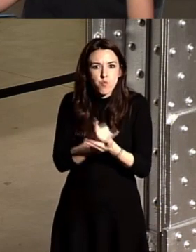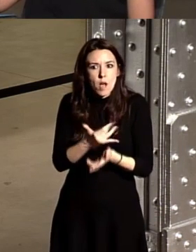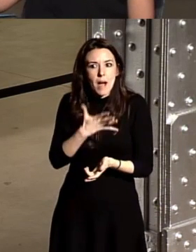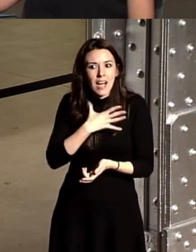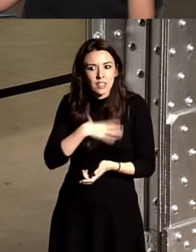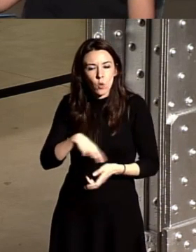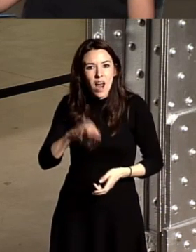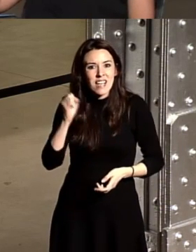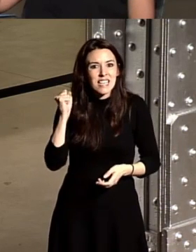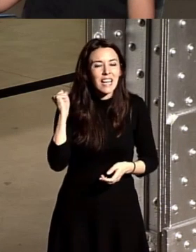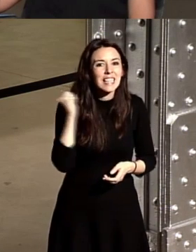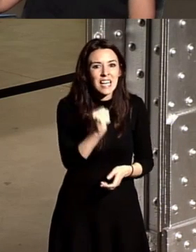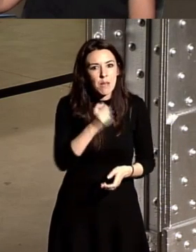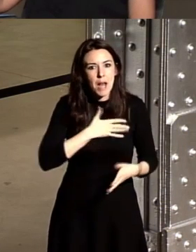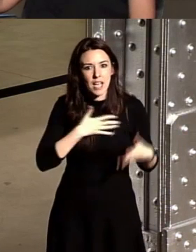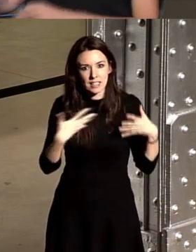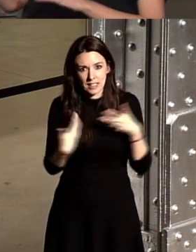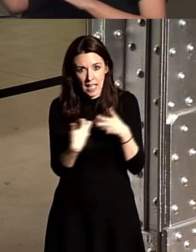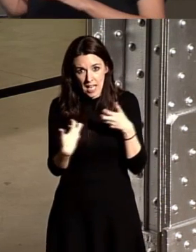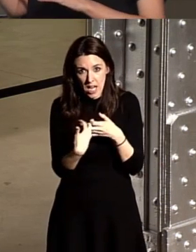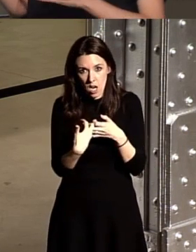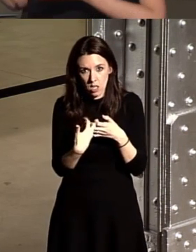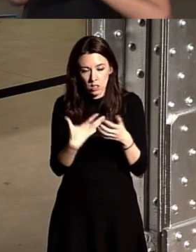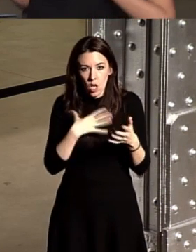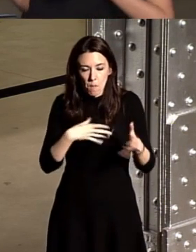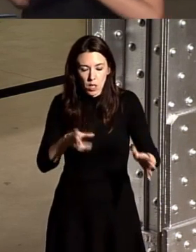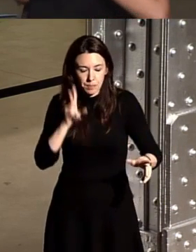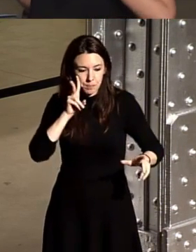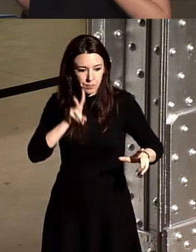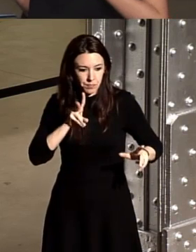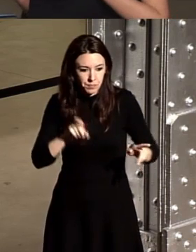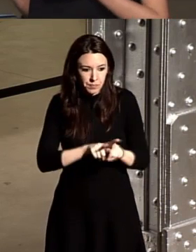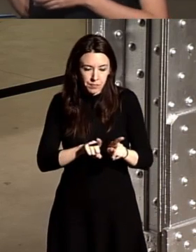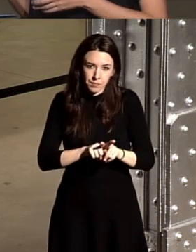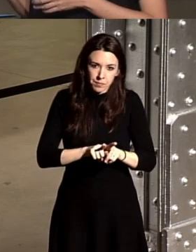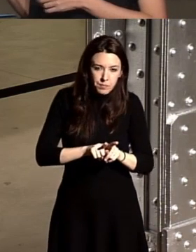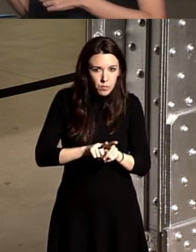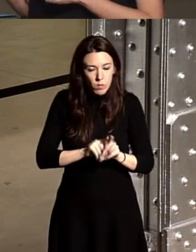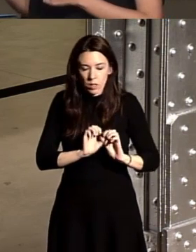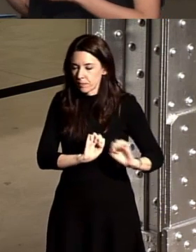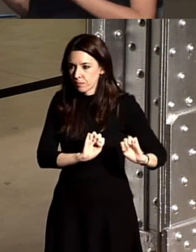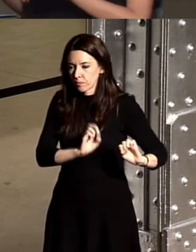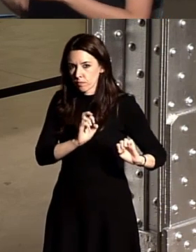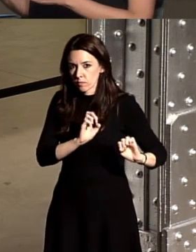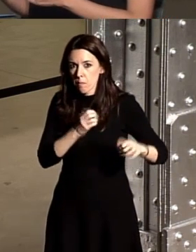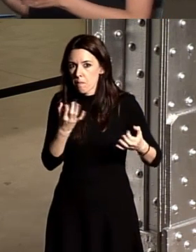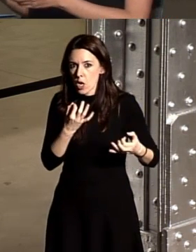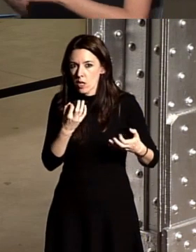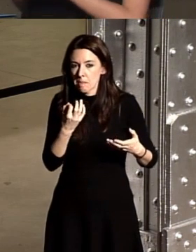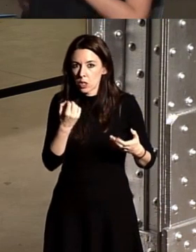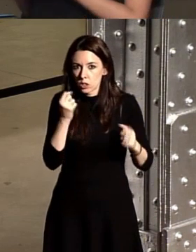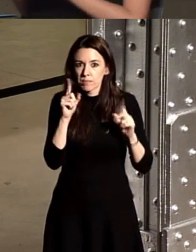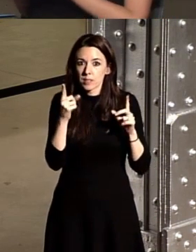que cuando a veces como espectadores las vemos y nos pueden provocar al principio una especie de rechazo, sin embargo tenemos que darnos cuenta